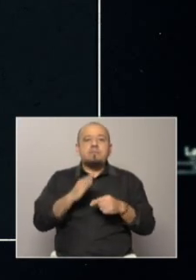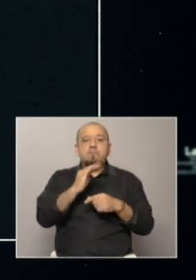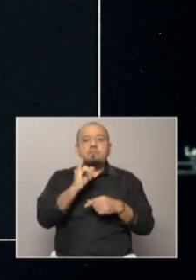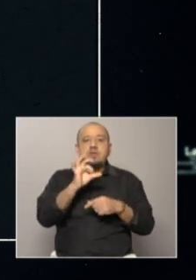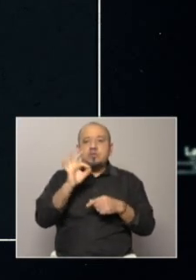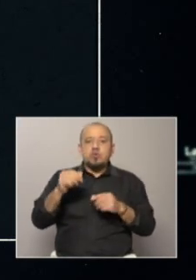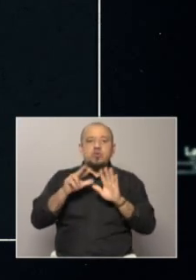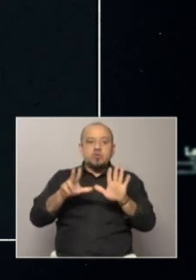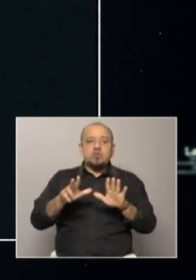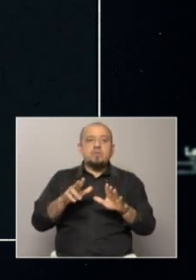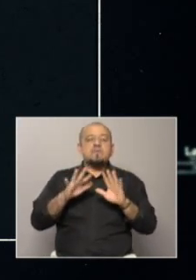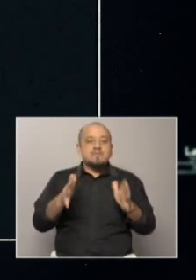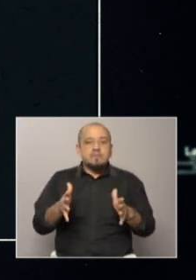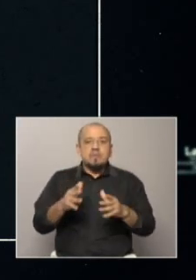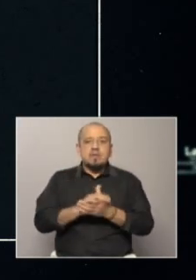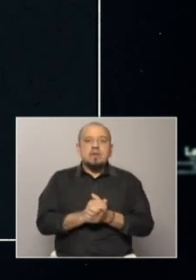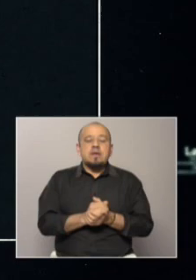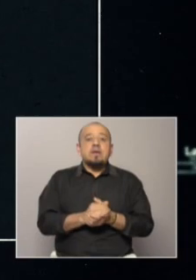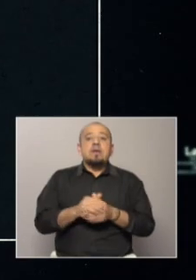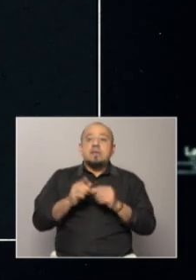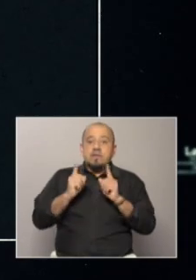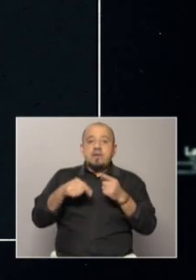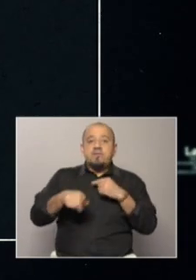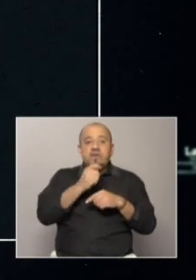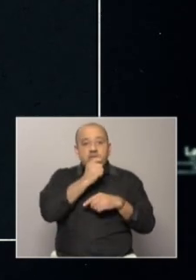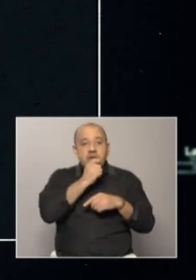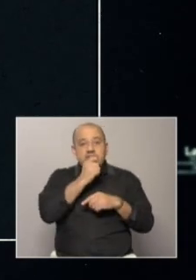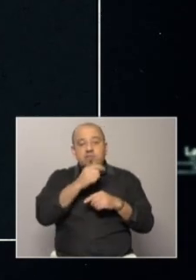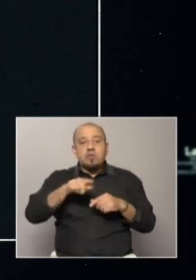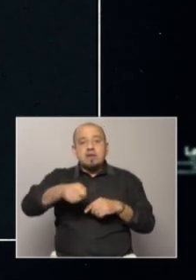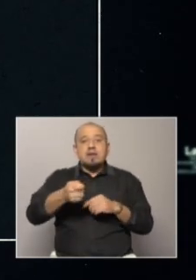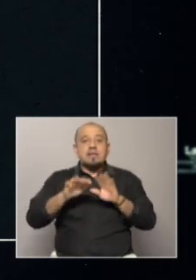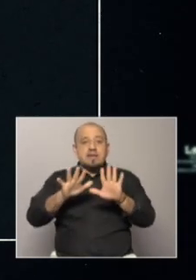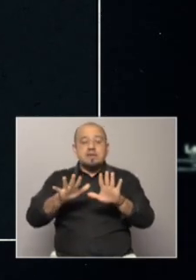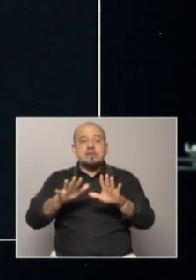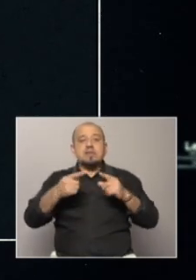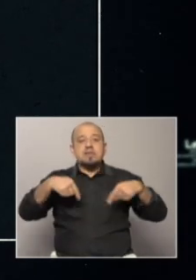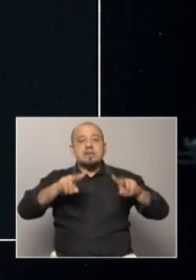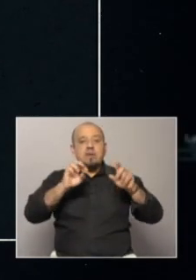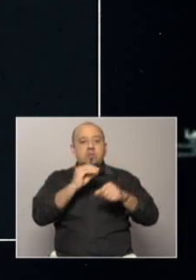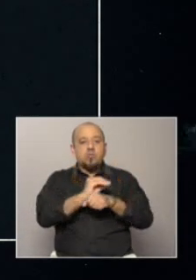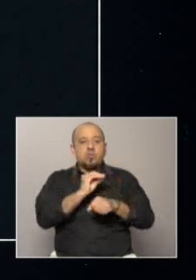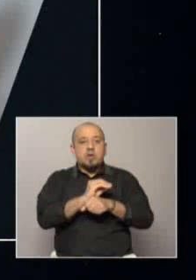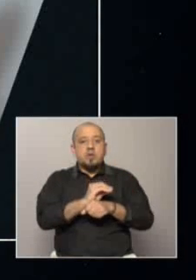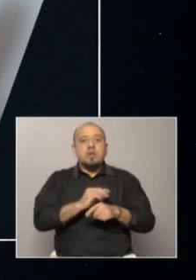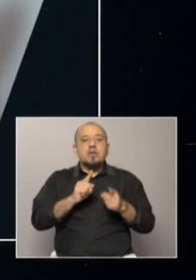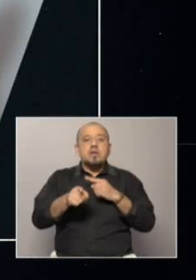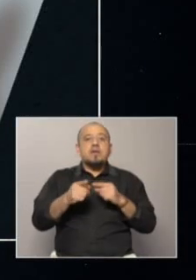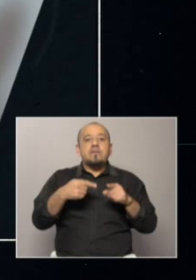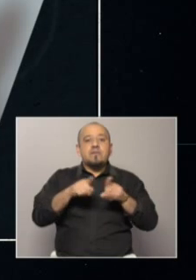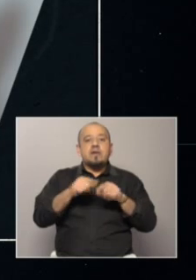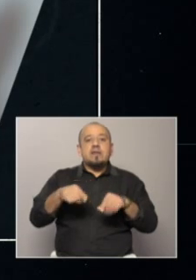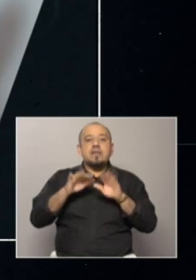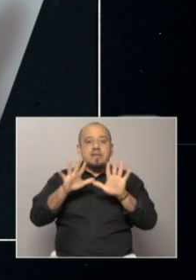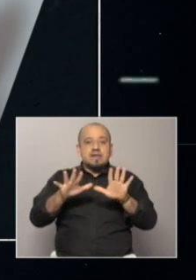Porque Te Quiero Así, Somos, entre otros. Fue parte del informativo Subrayado, estando a cargo del espacio cultural. Al igual que vos, Derek, fue la chica